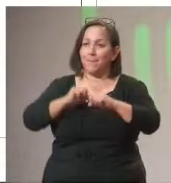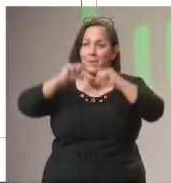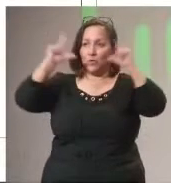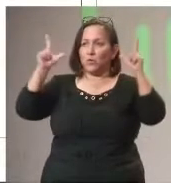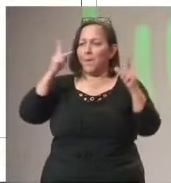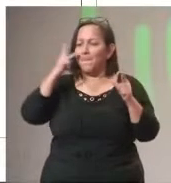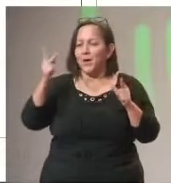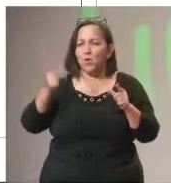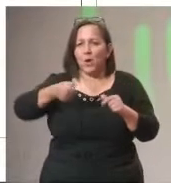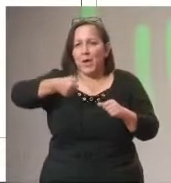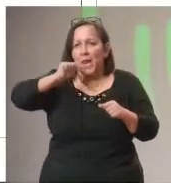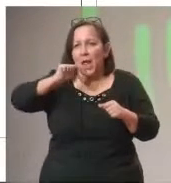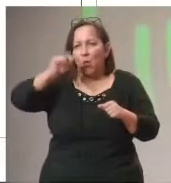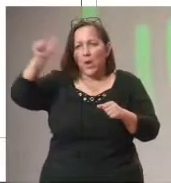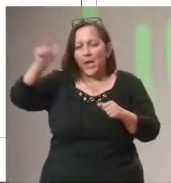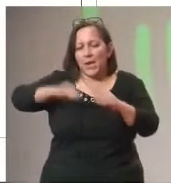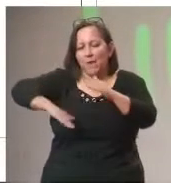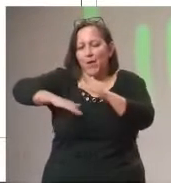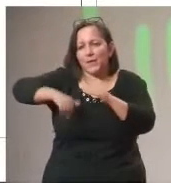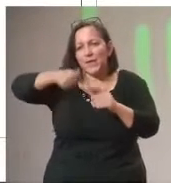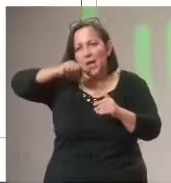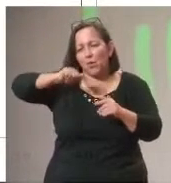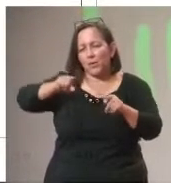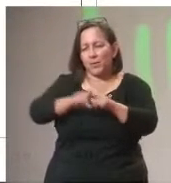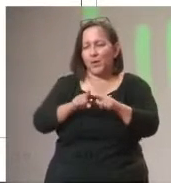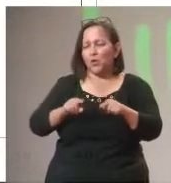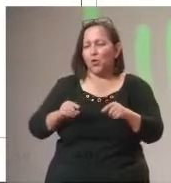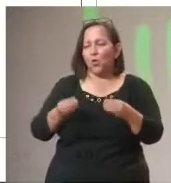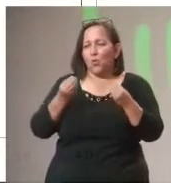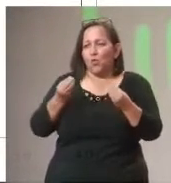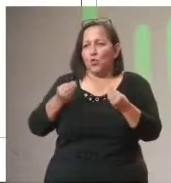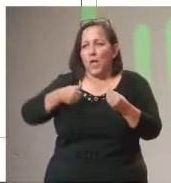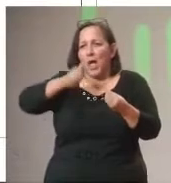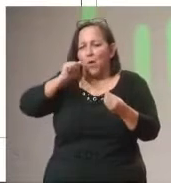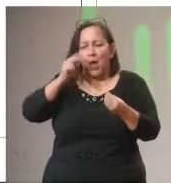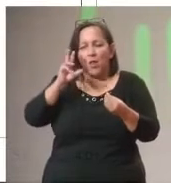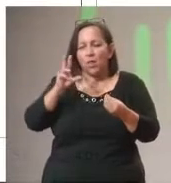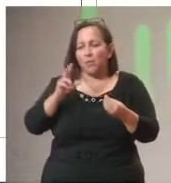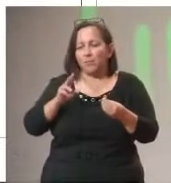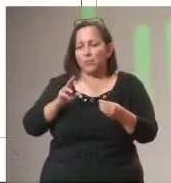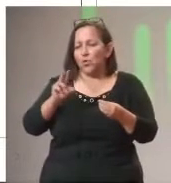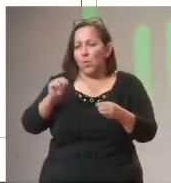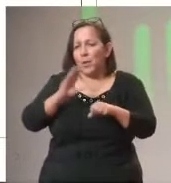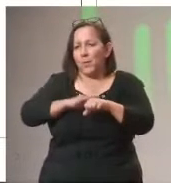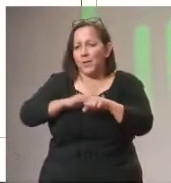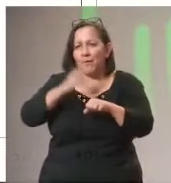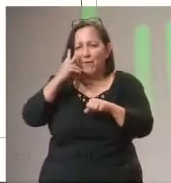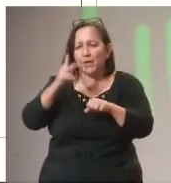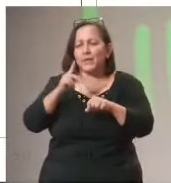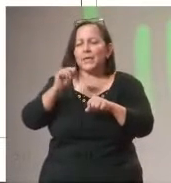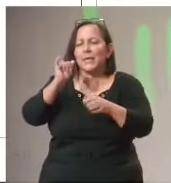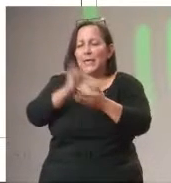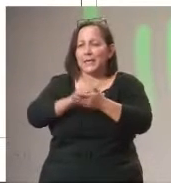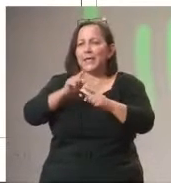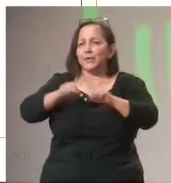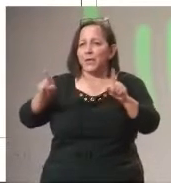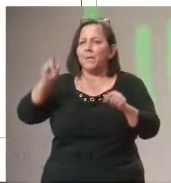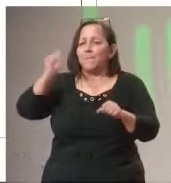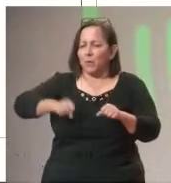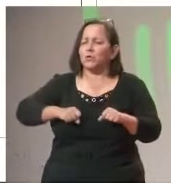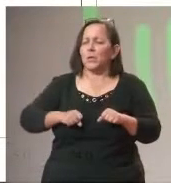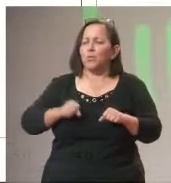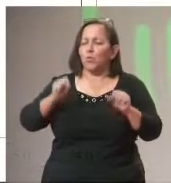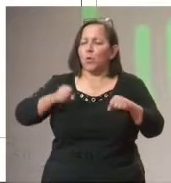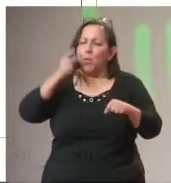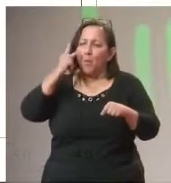verlo en el acuífero, porque uno pensaría que con tanta agua la mezcla no va a permitir ver esas diferencias, pero es posible verlas. Entonces el segundo mensaje